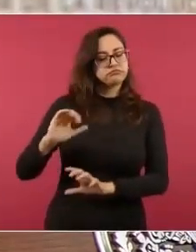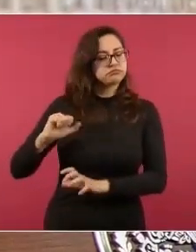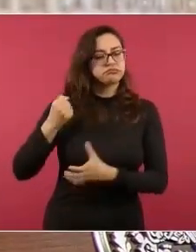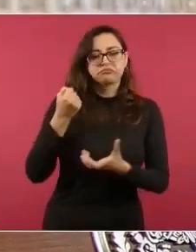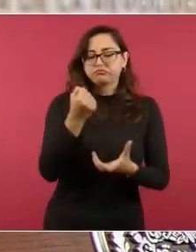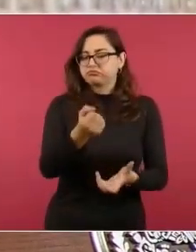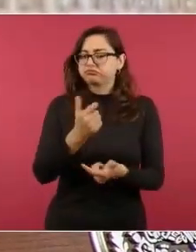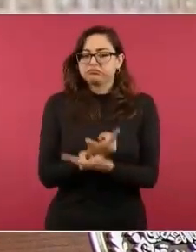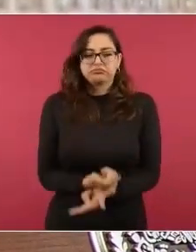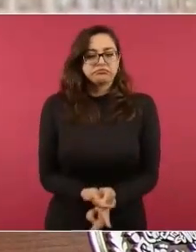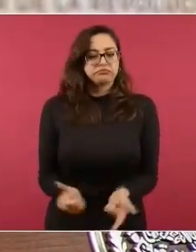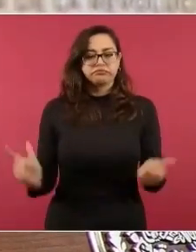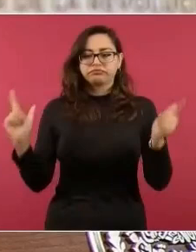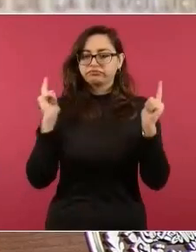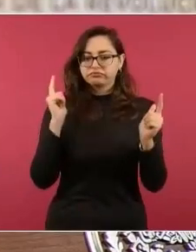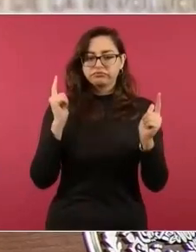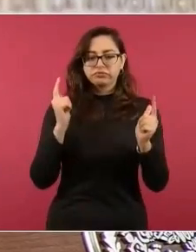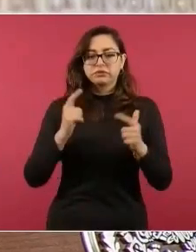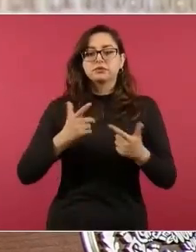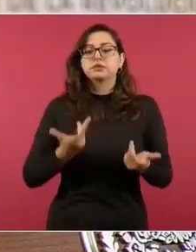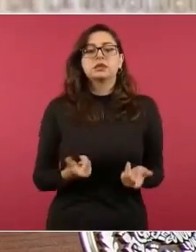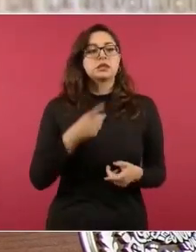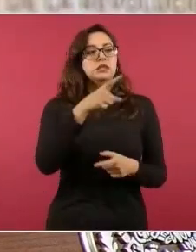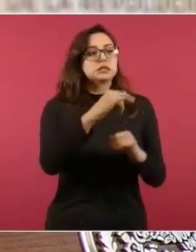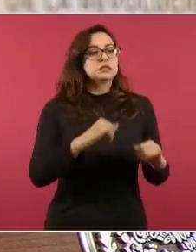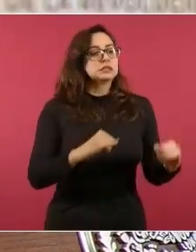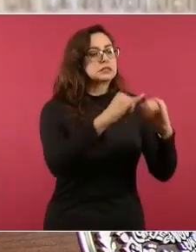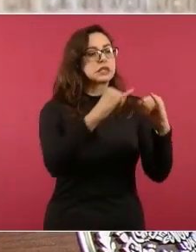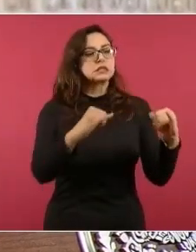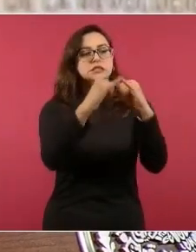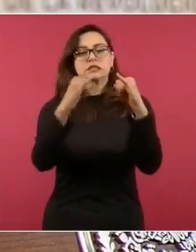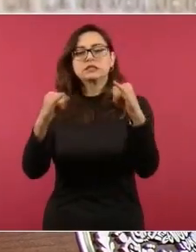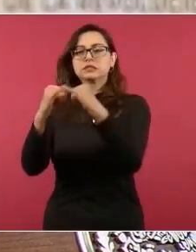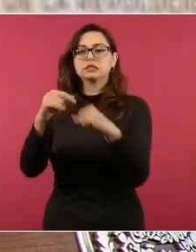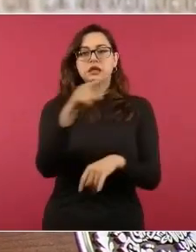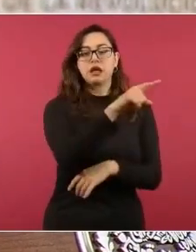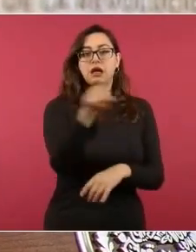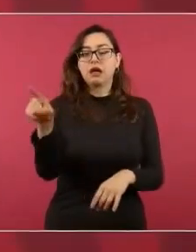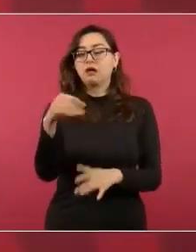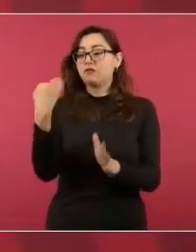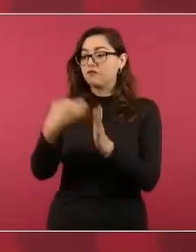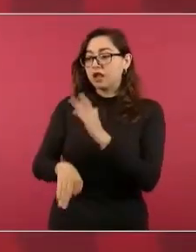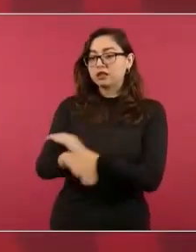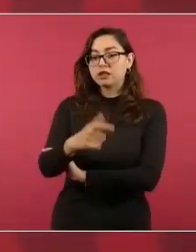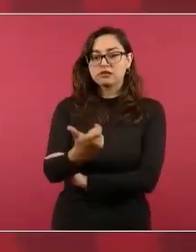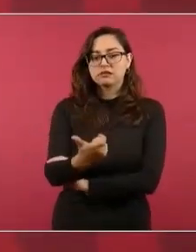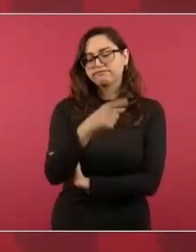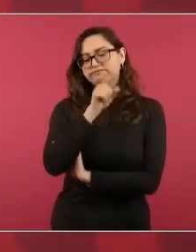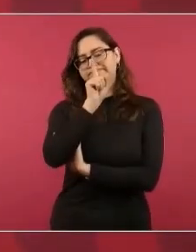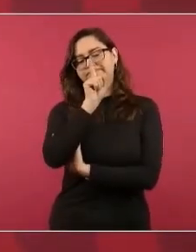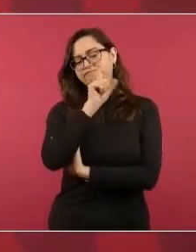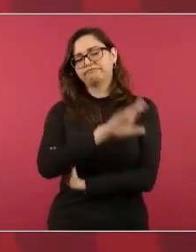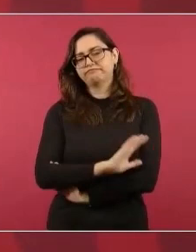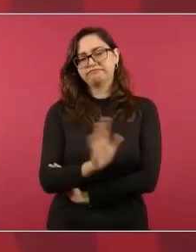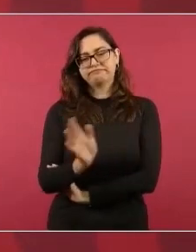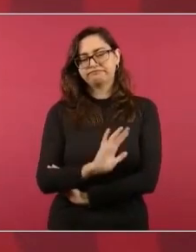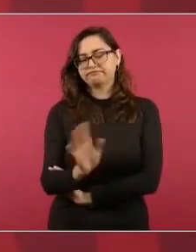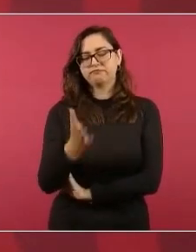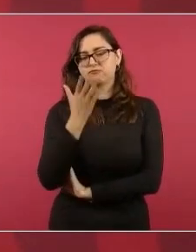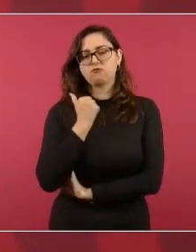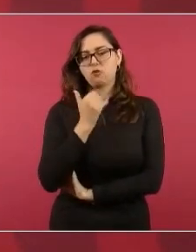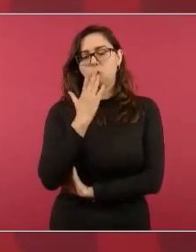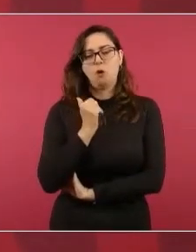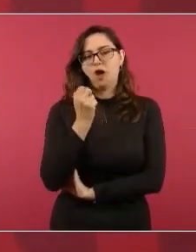No hay ninguna dependencia que se quede sin recursos y que por